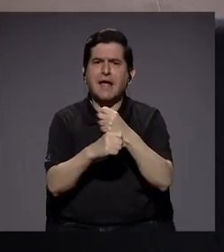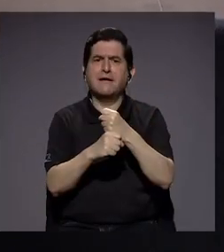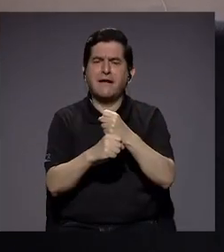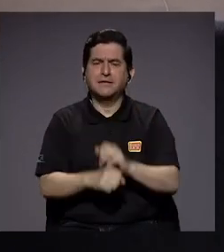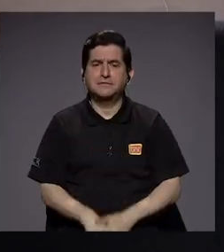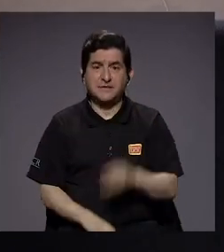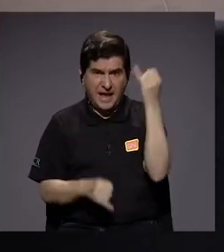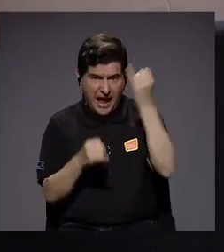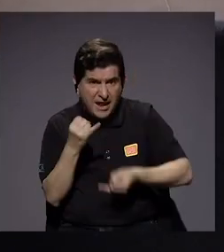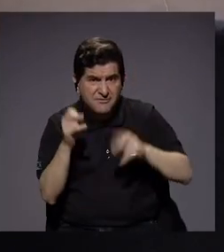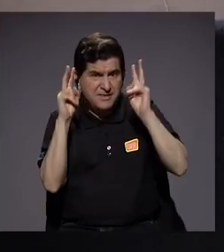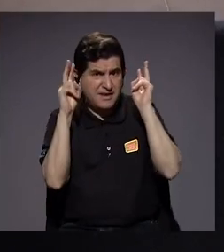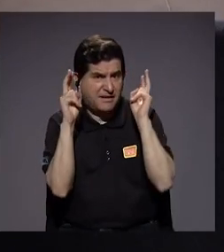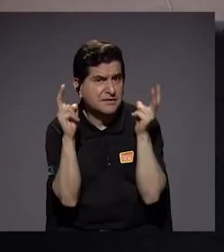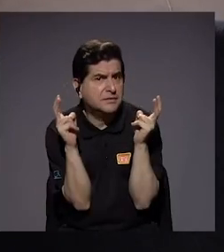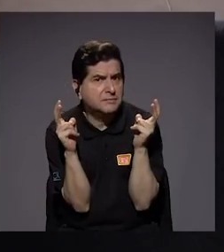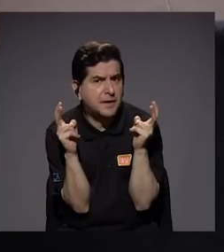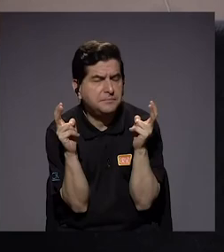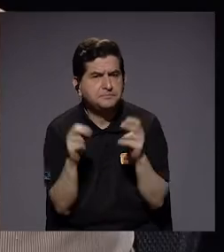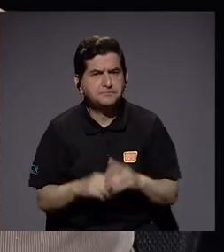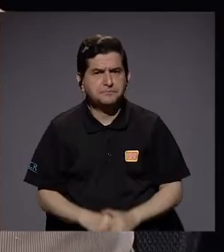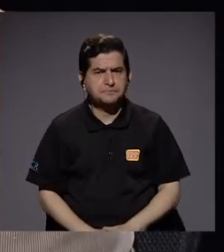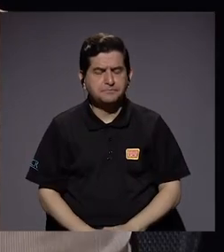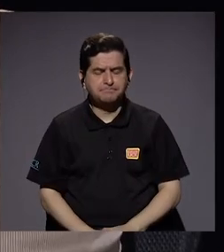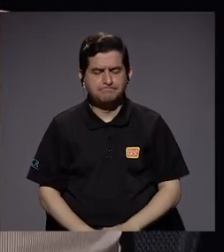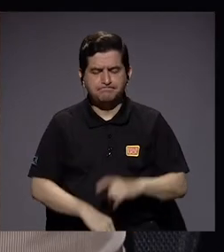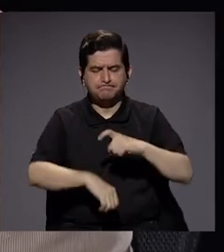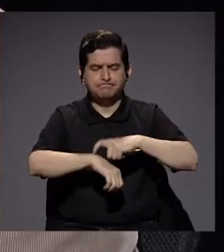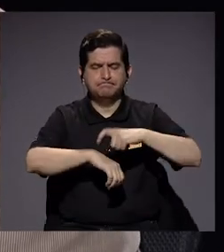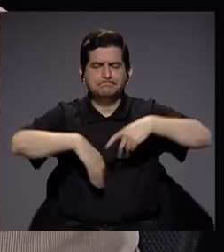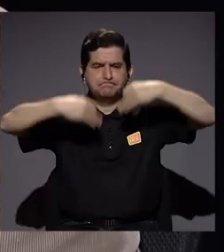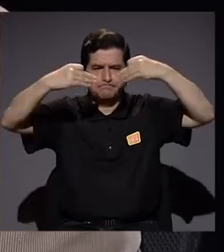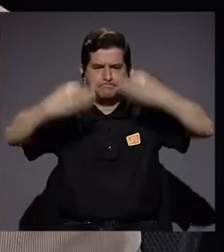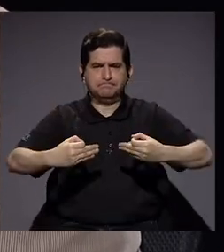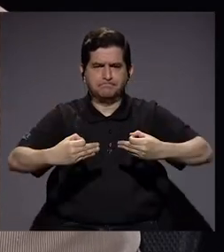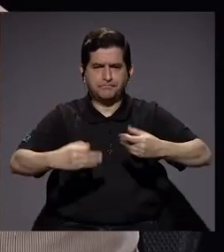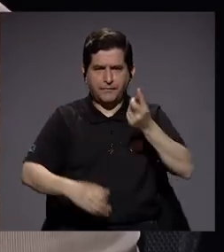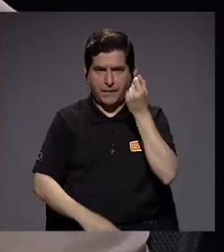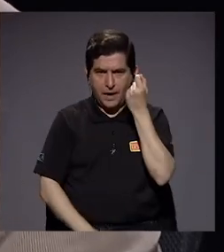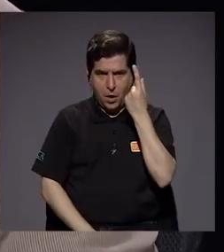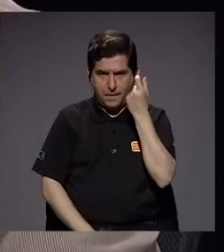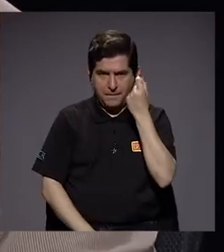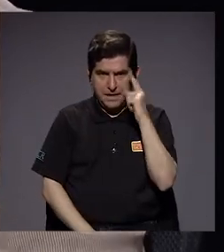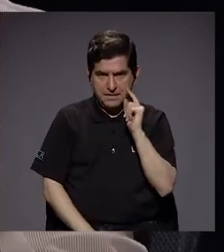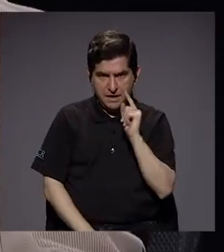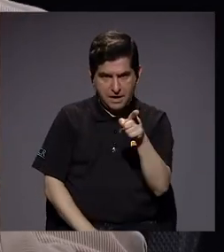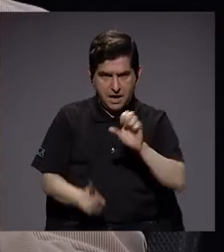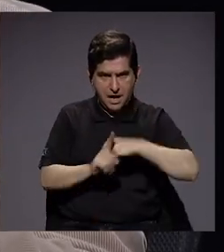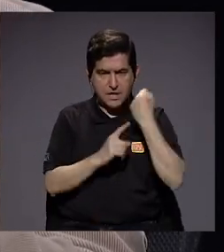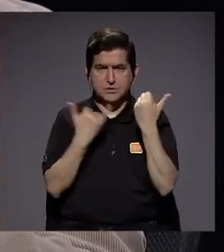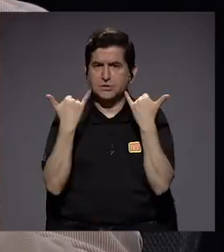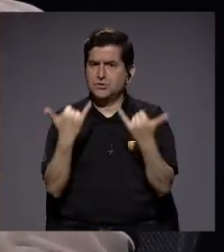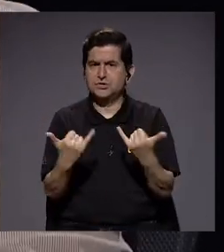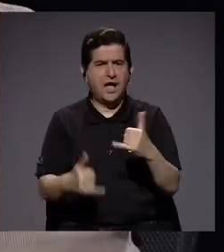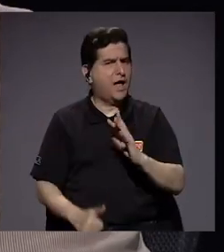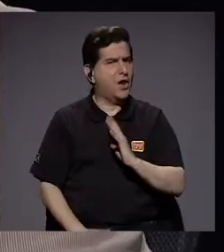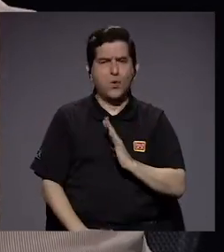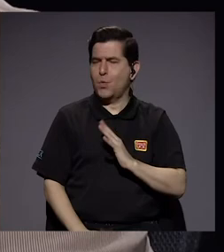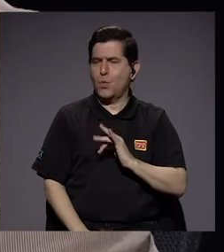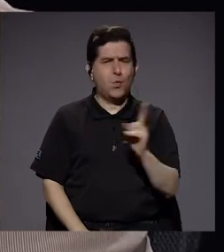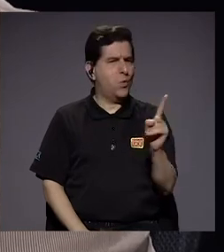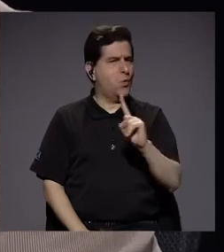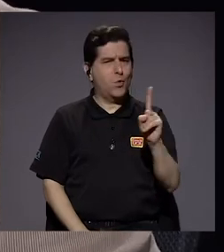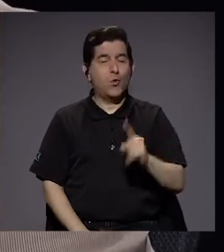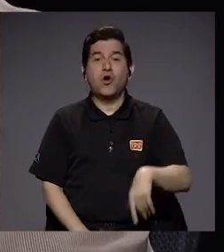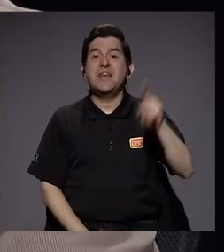uh-huh. repito, a final de cuentas es un tema de toma de decisión. Entender, repito, que esto ya no es un lujo,